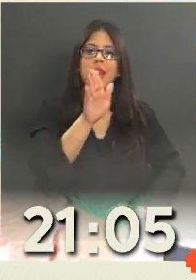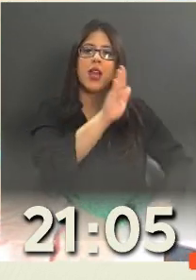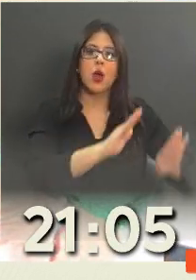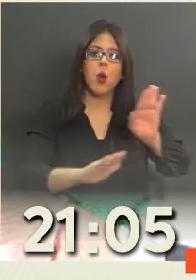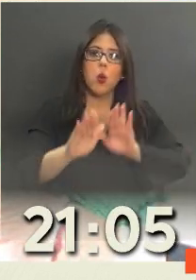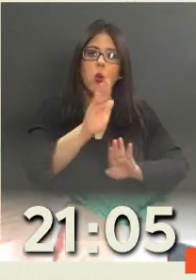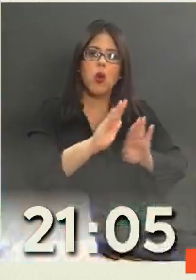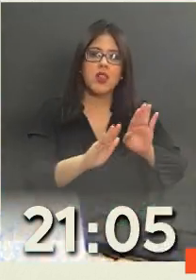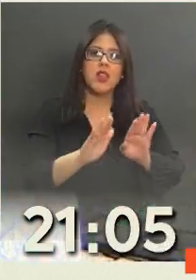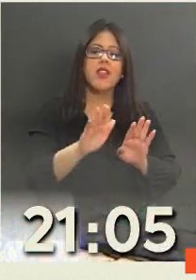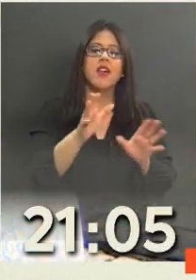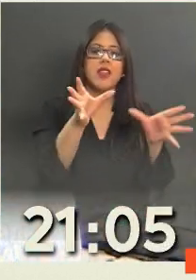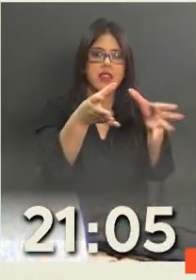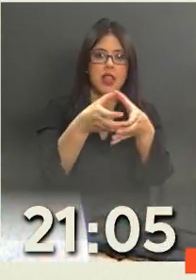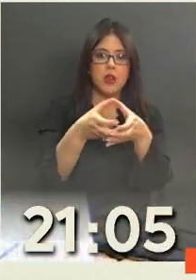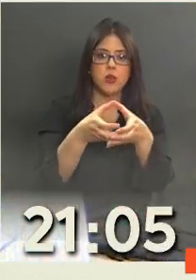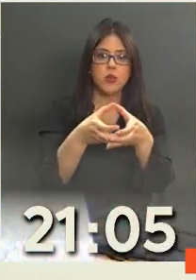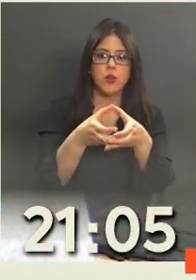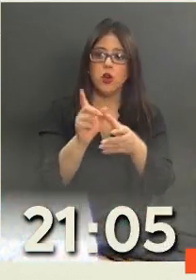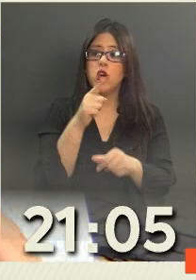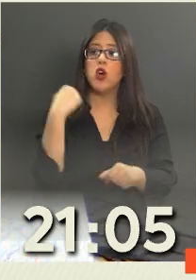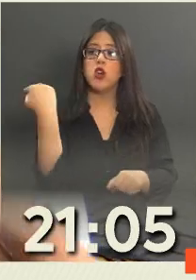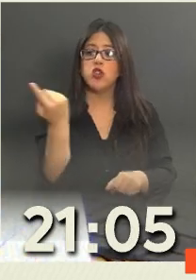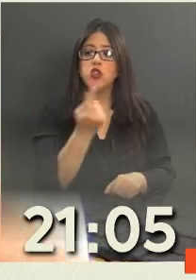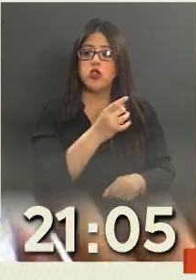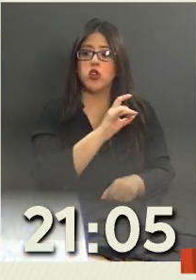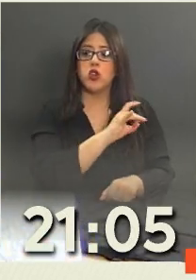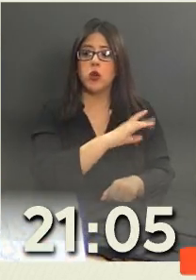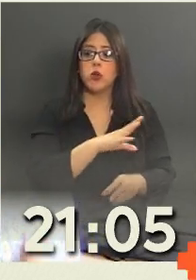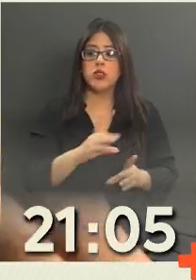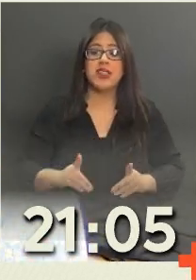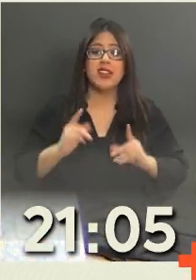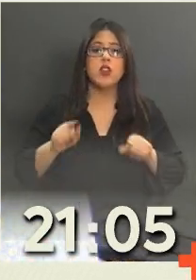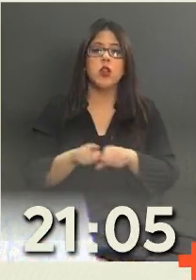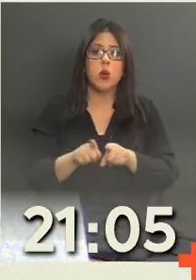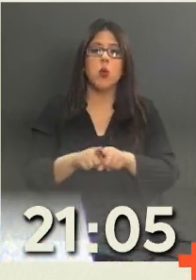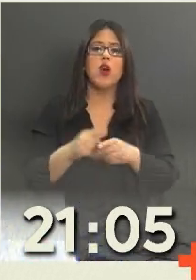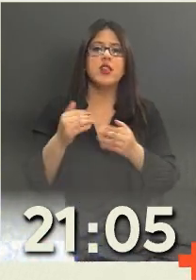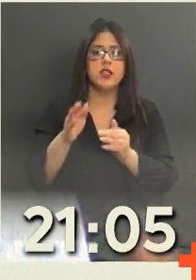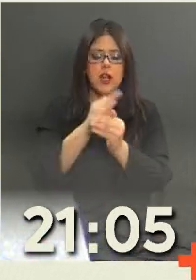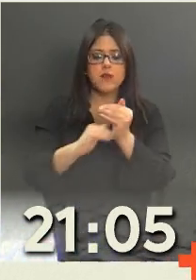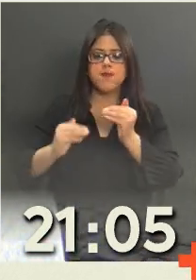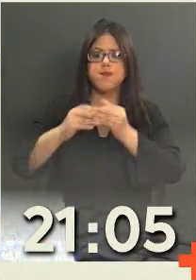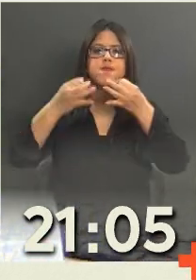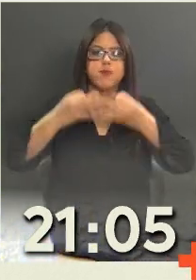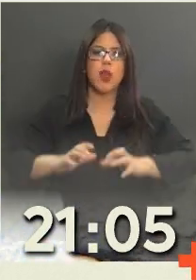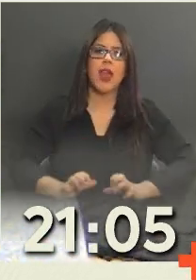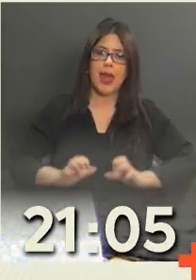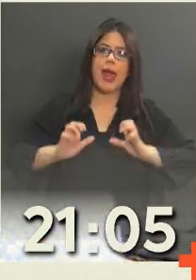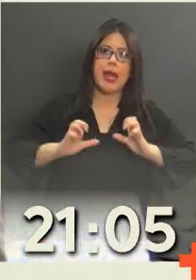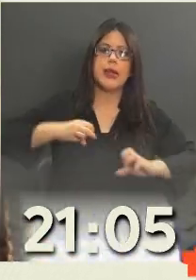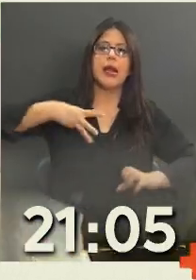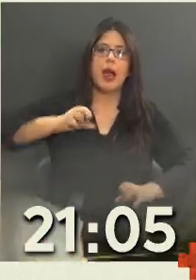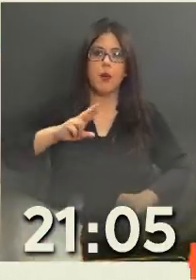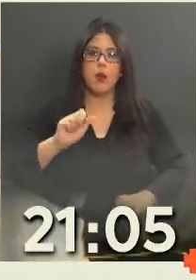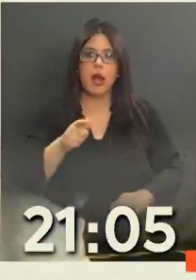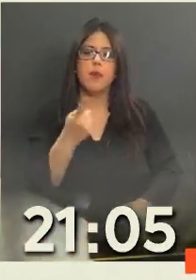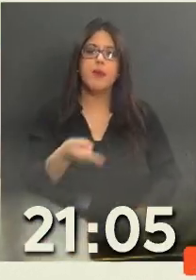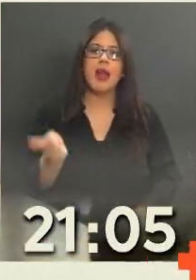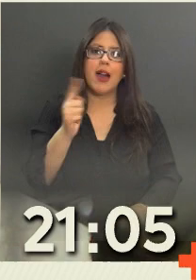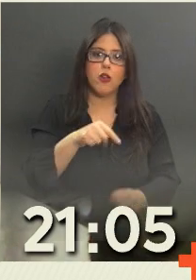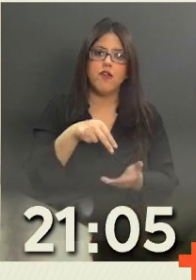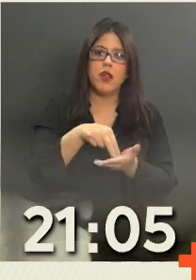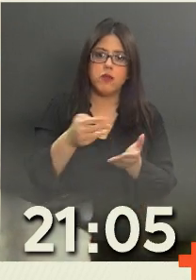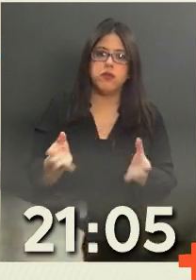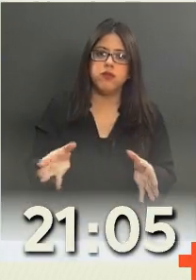misma convención. Nosotros como Chile Digno ya hemos sido claros, creemos que tiene que haber una altura de mira ética y moral para poder volver a la convención. Cuestionamientos